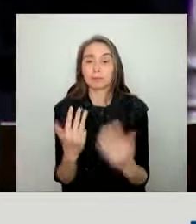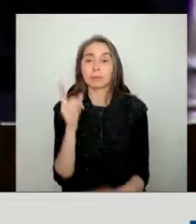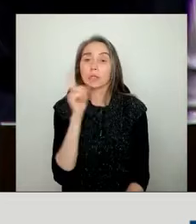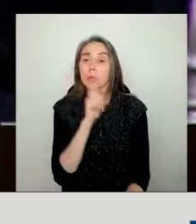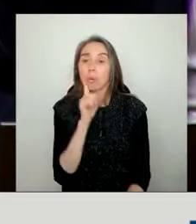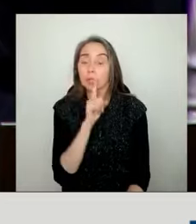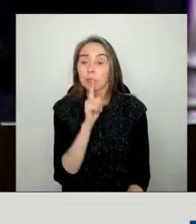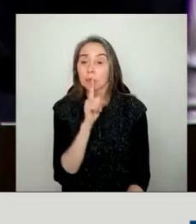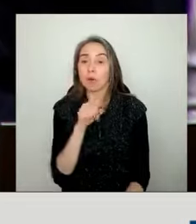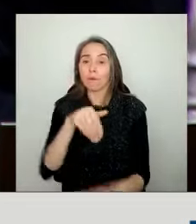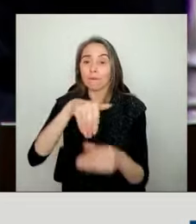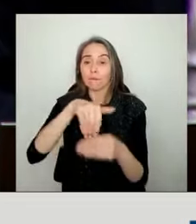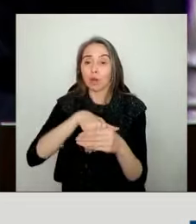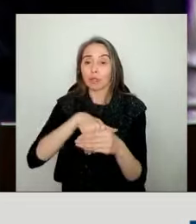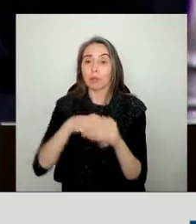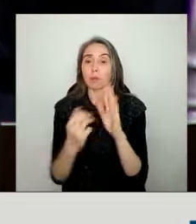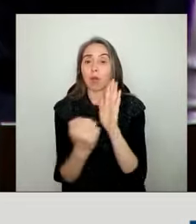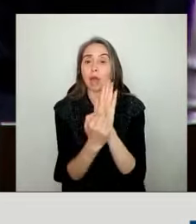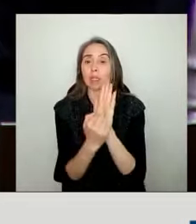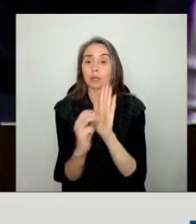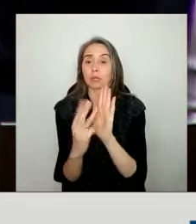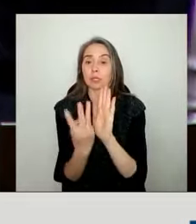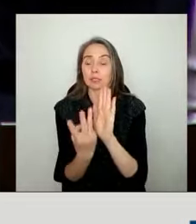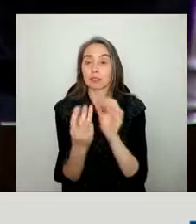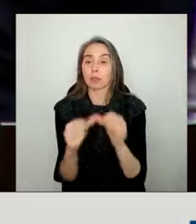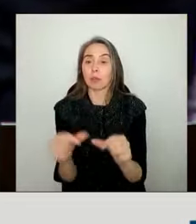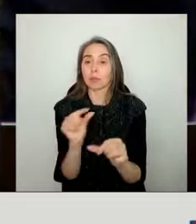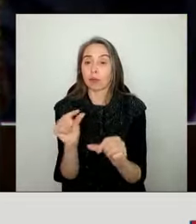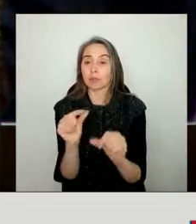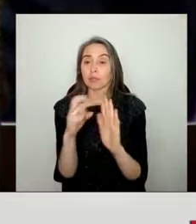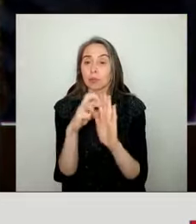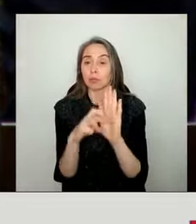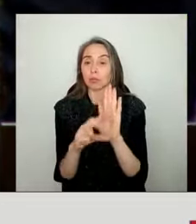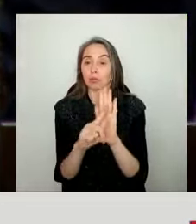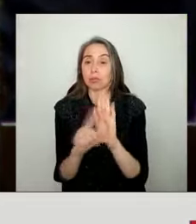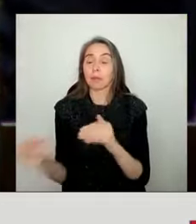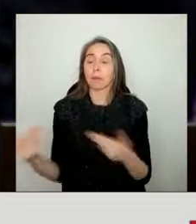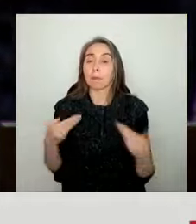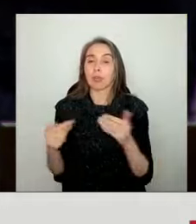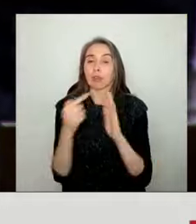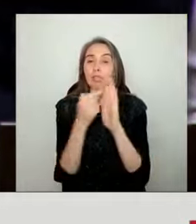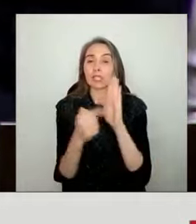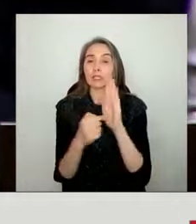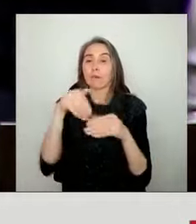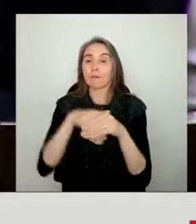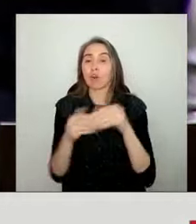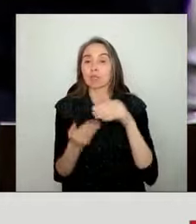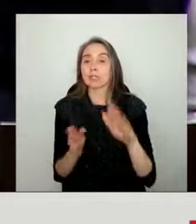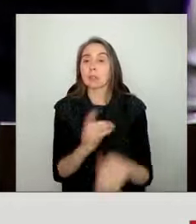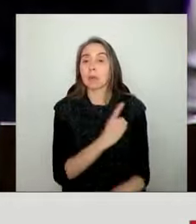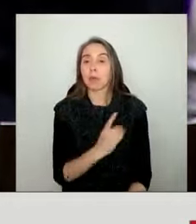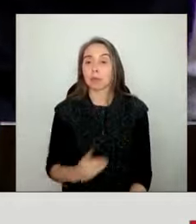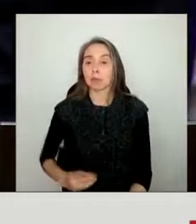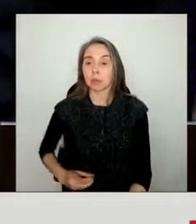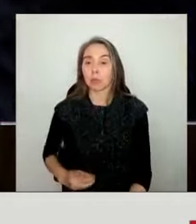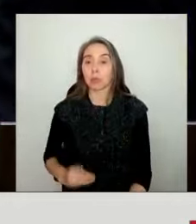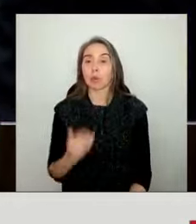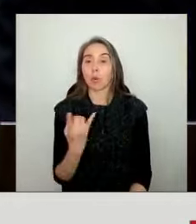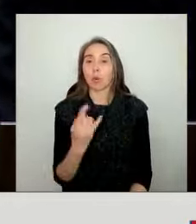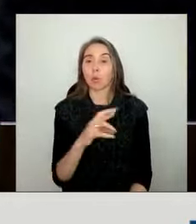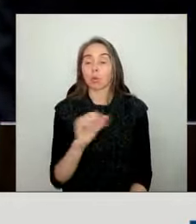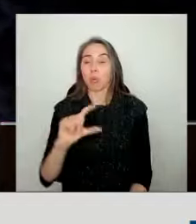votación particular el artículo tercero transitorio del proyecto cuya votación separada ha sido solicitada por el diputado Francisco undurraga